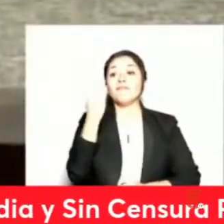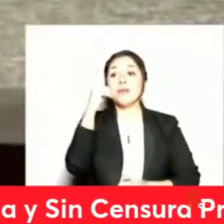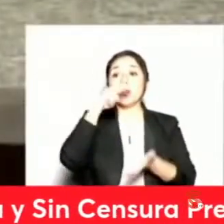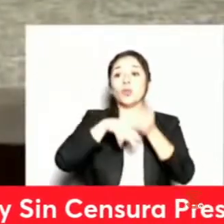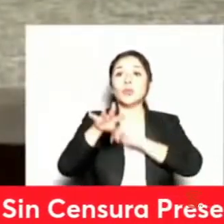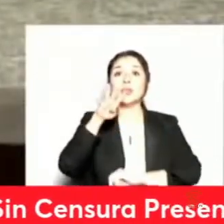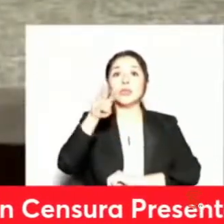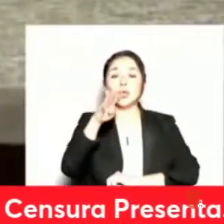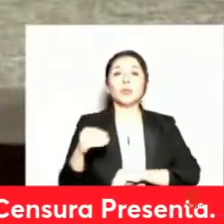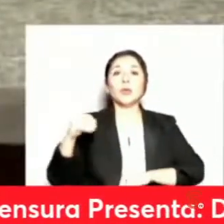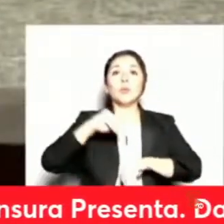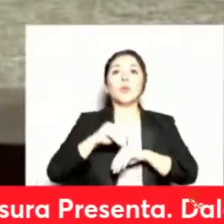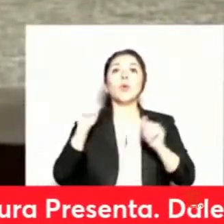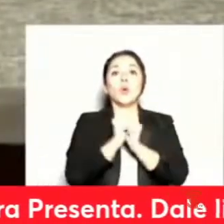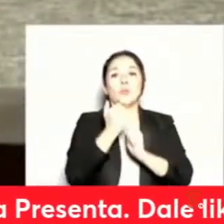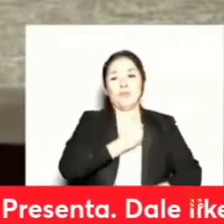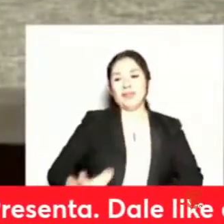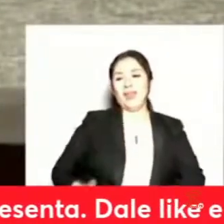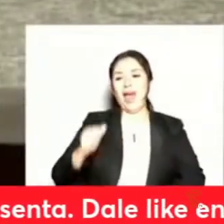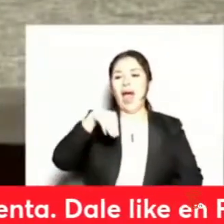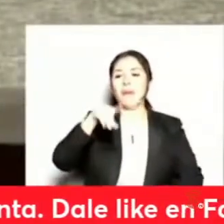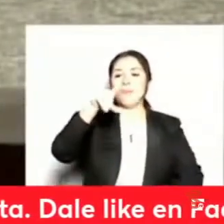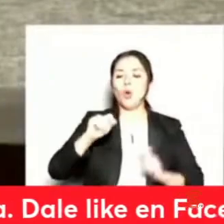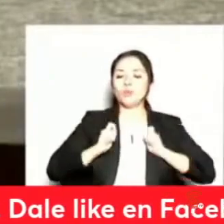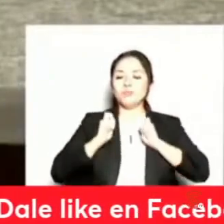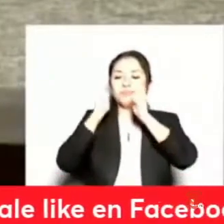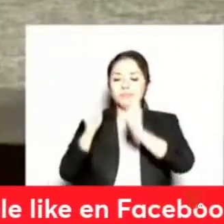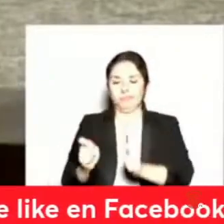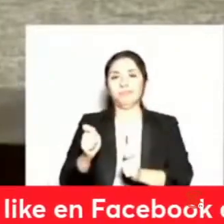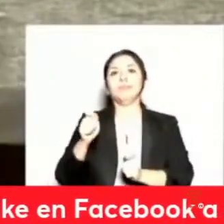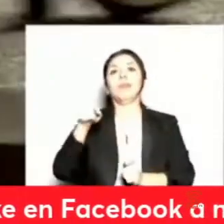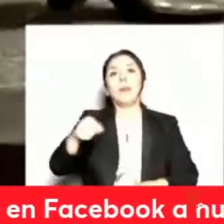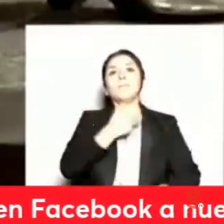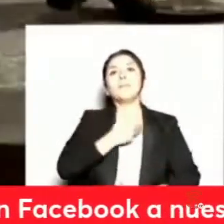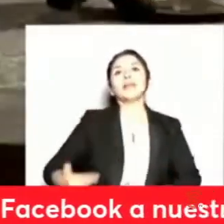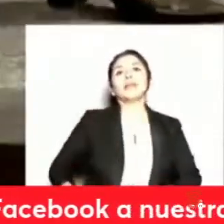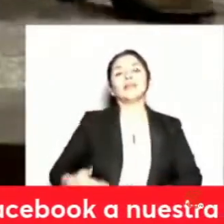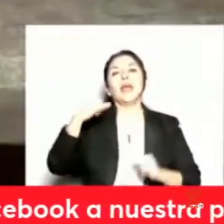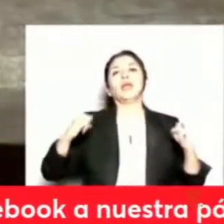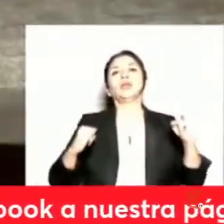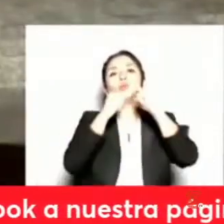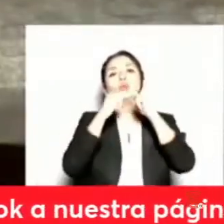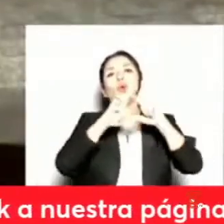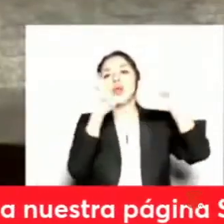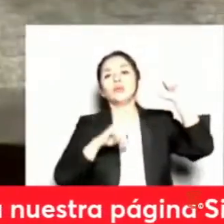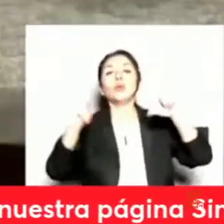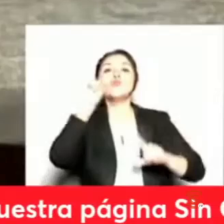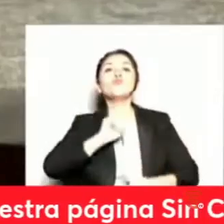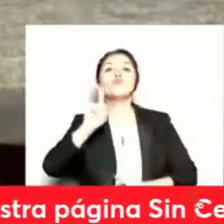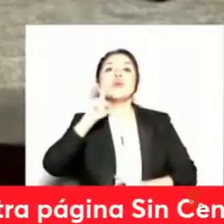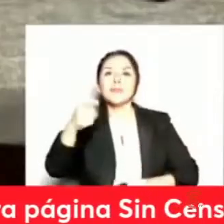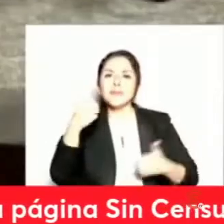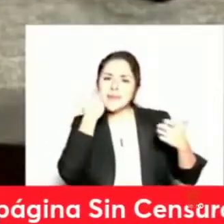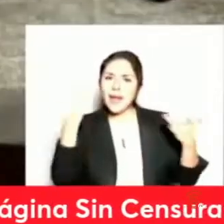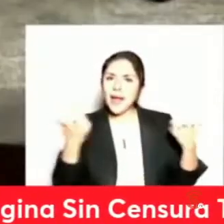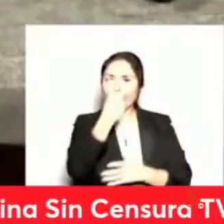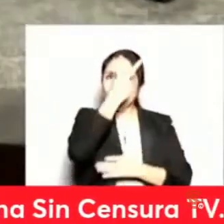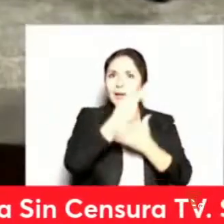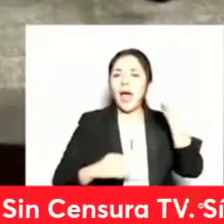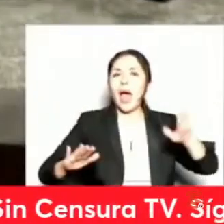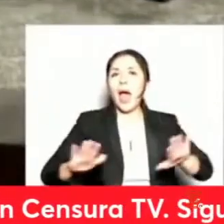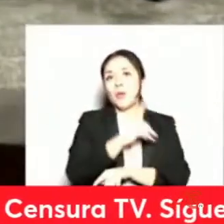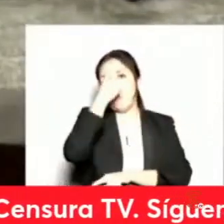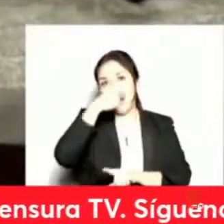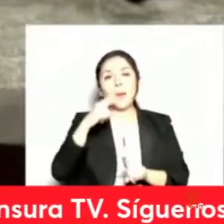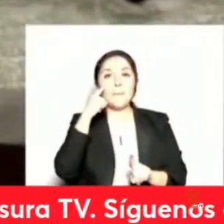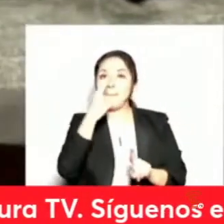fue nombrada por el presidente Andrés Manuel López Obrador presidenta del Instituto Nacional de las Mujeres, donde impulsó la transversalización de la